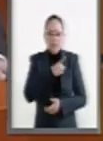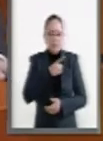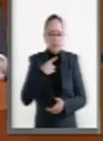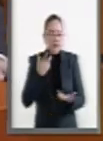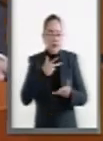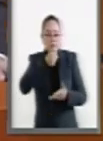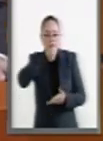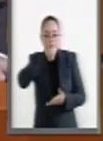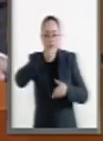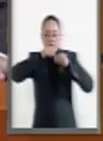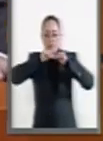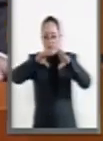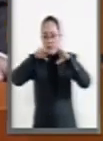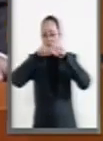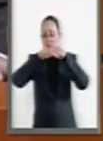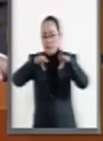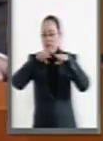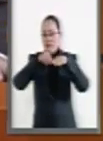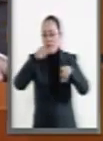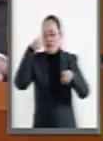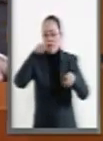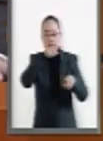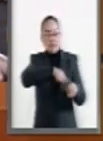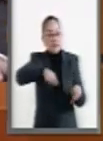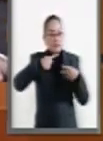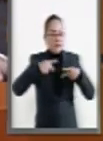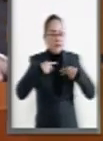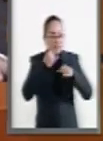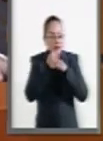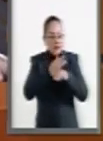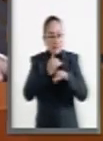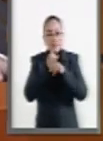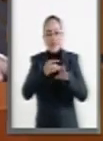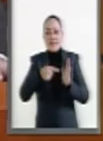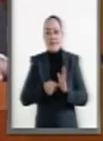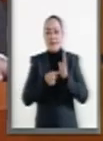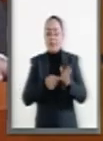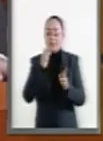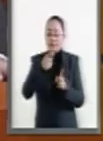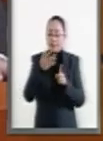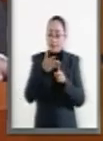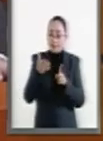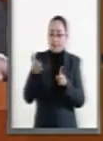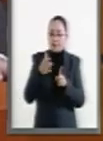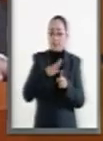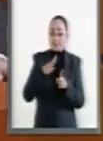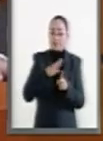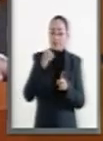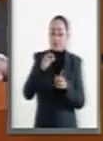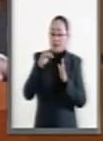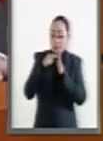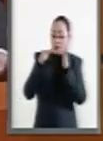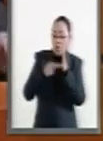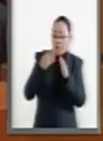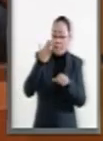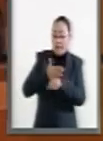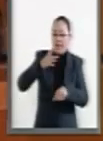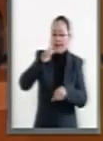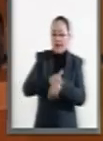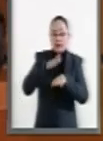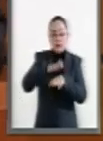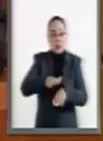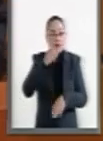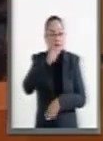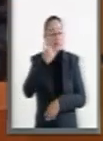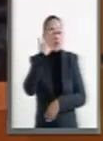una campaña de información y sensibilización antes de la entrada en vigor de las normas penales sobre el uso correcto